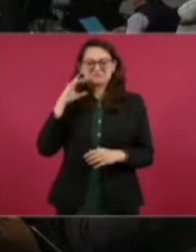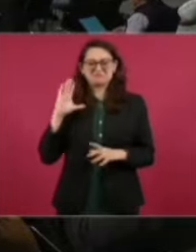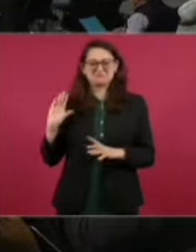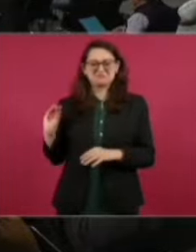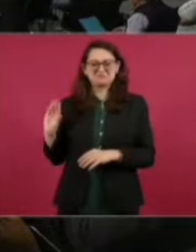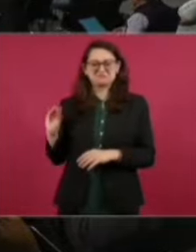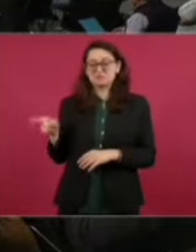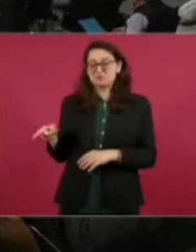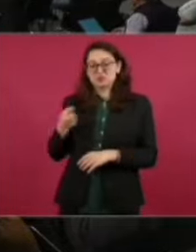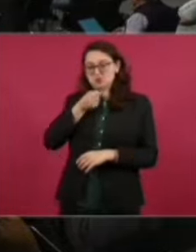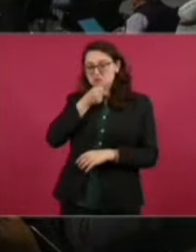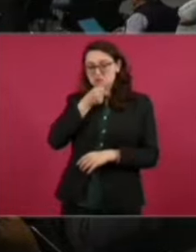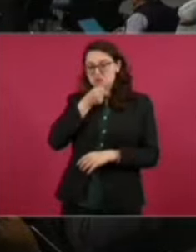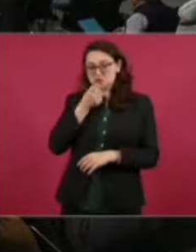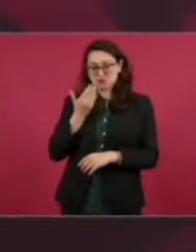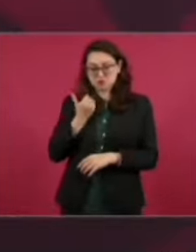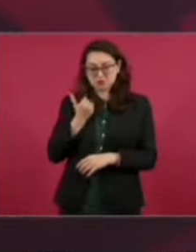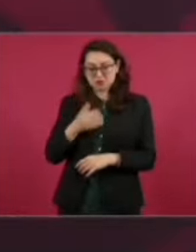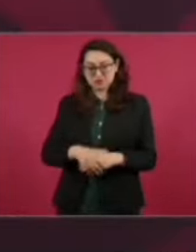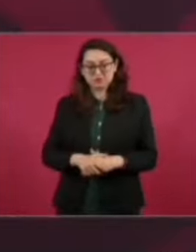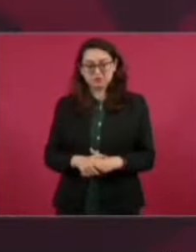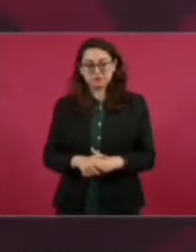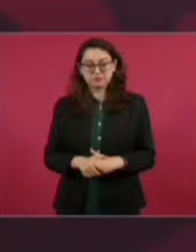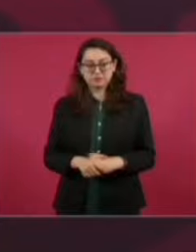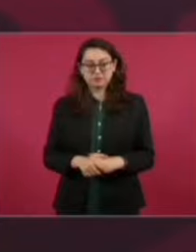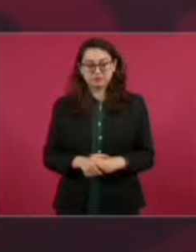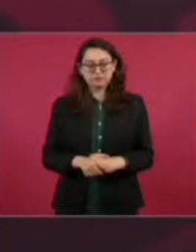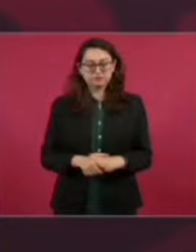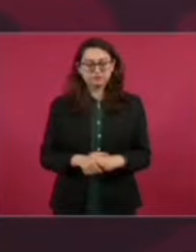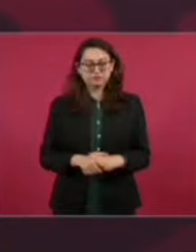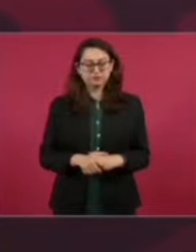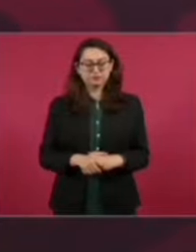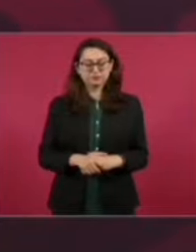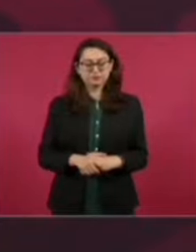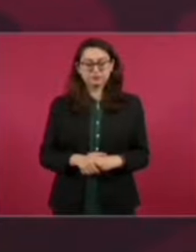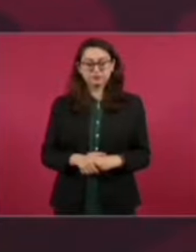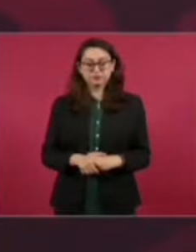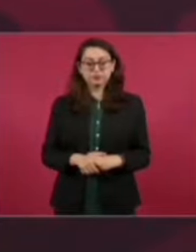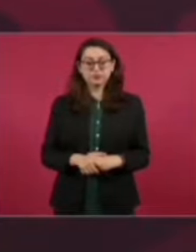No, son cosas completamente distintas.